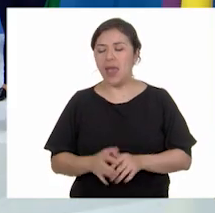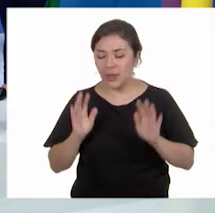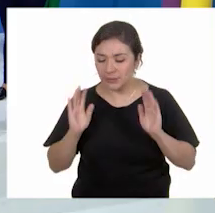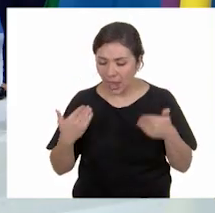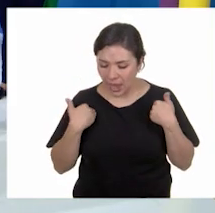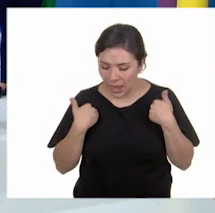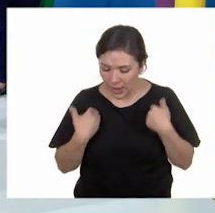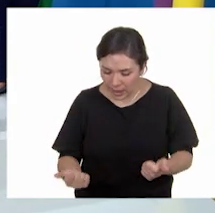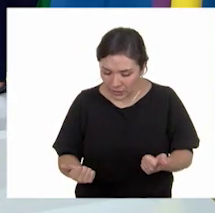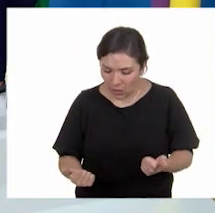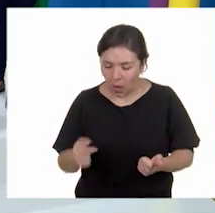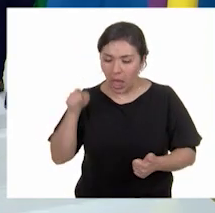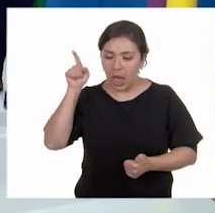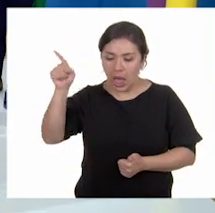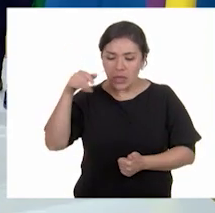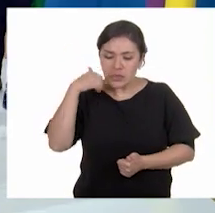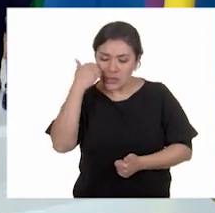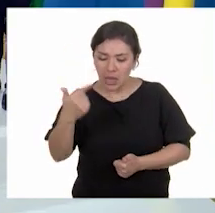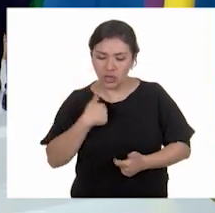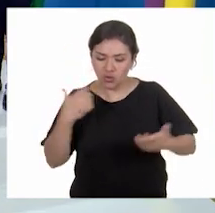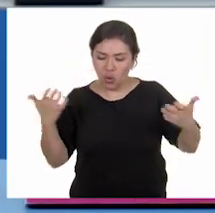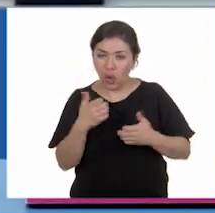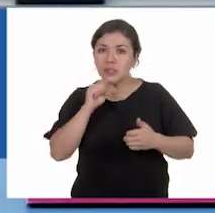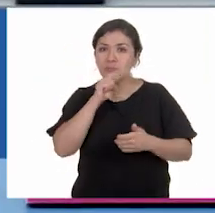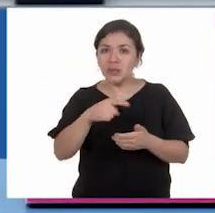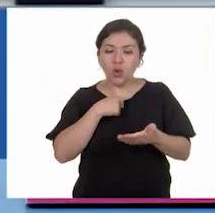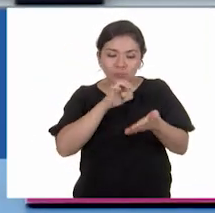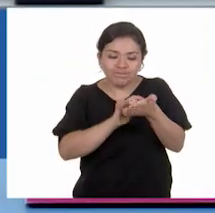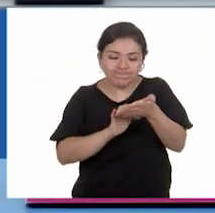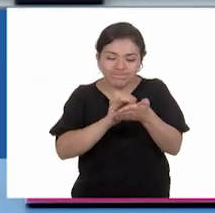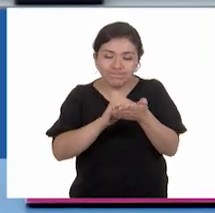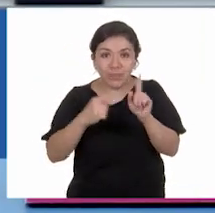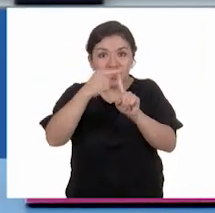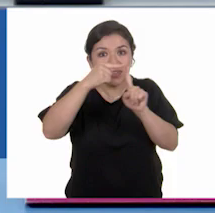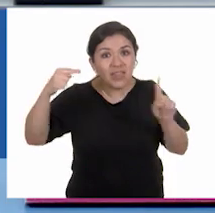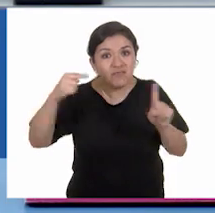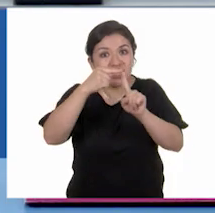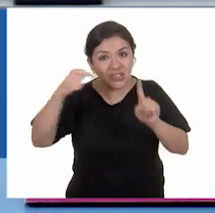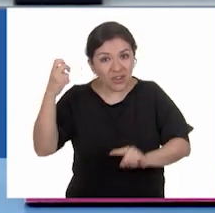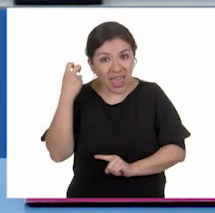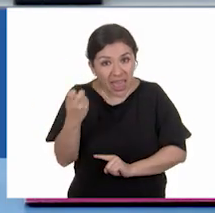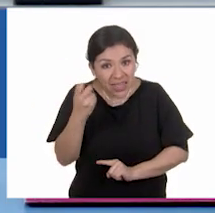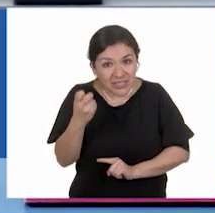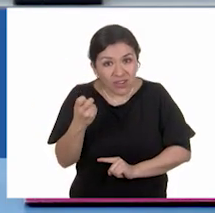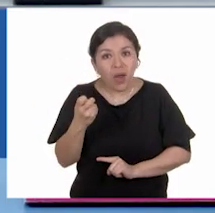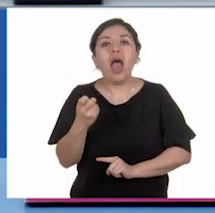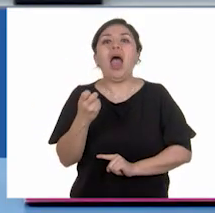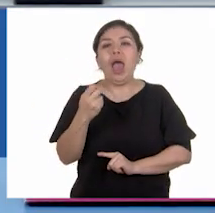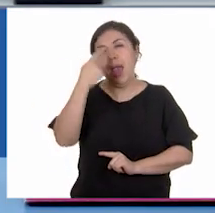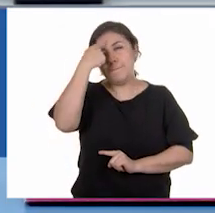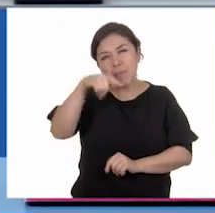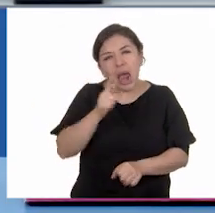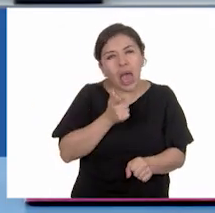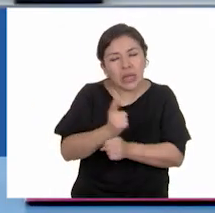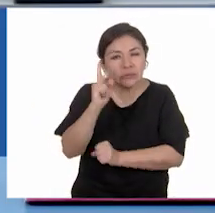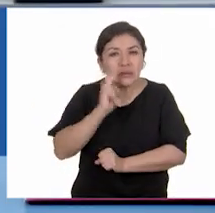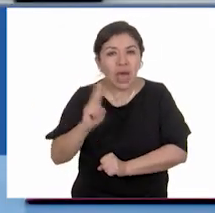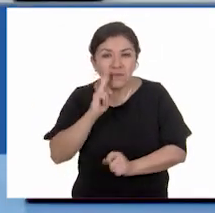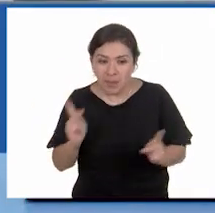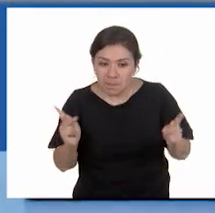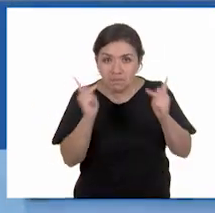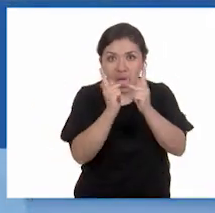Entonces, quiere que nosotros hagamos con la calculadora esas divisiones para ver si los resultados